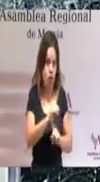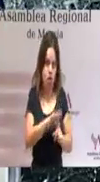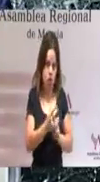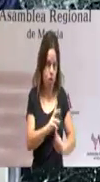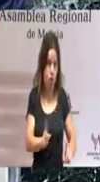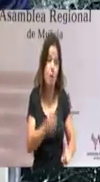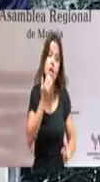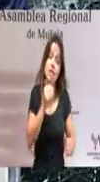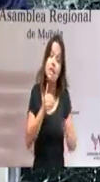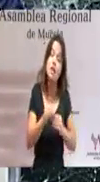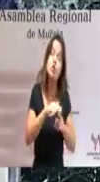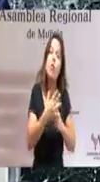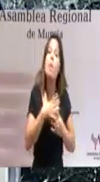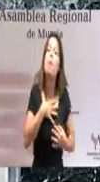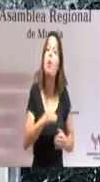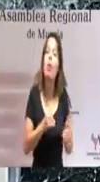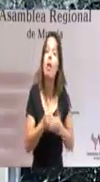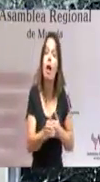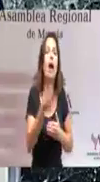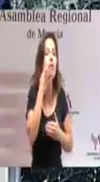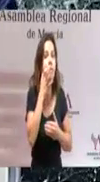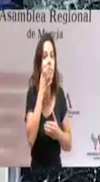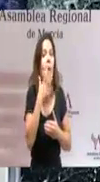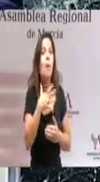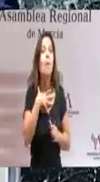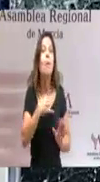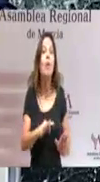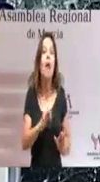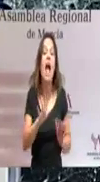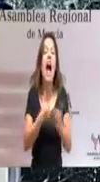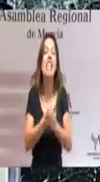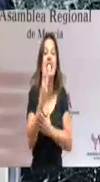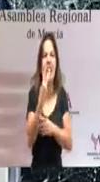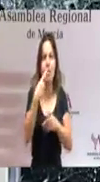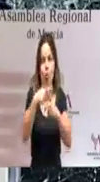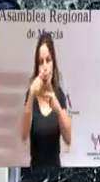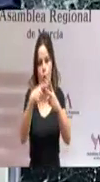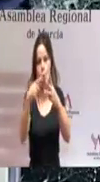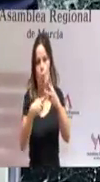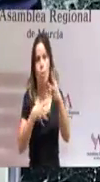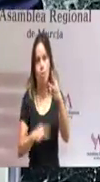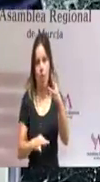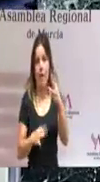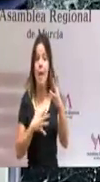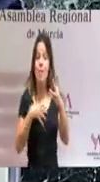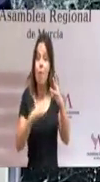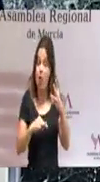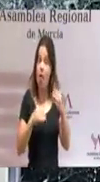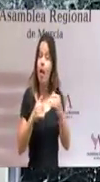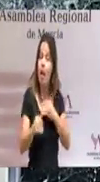una situación futura e hipotética, pero probablemente cierta y posible. Hasta tres causas, y puede darse la ocasión y